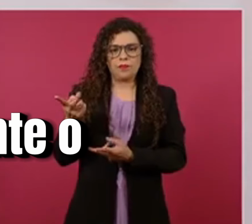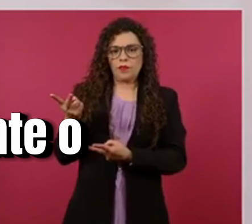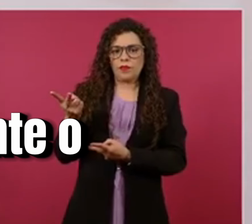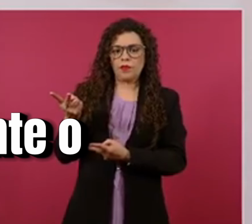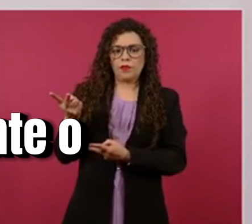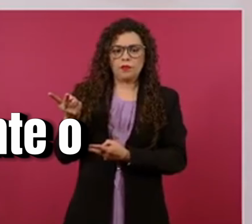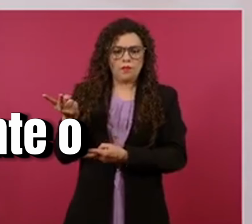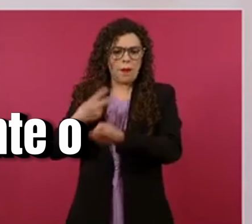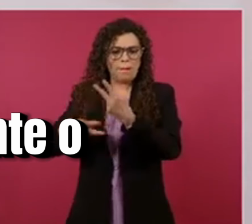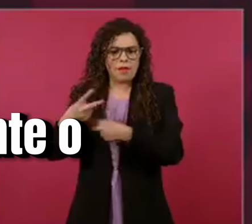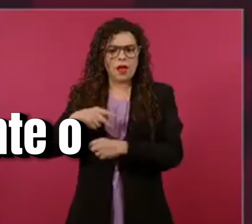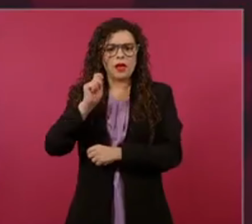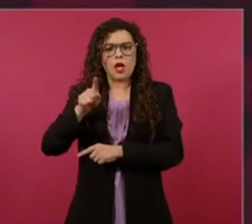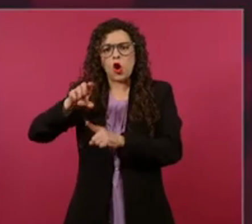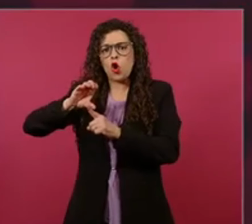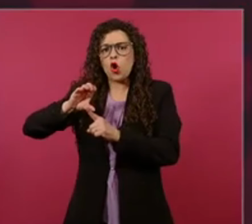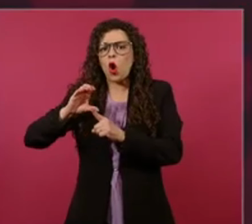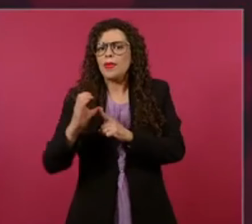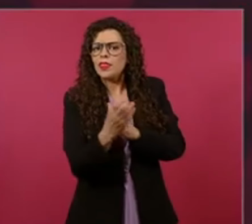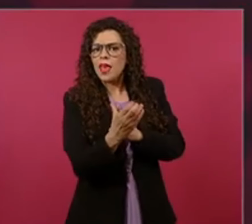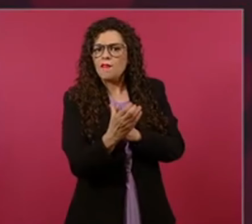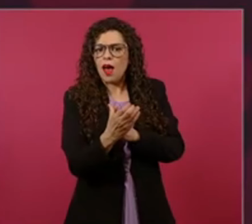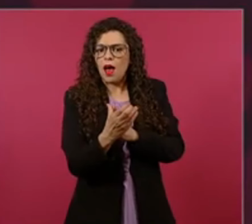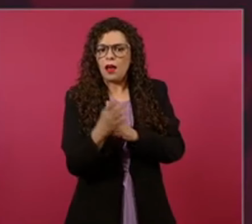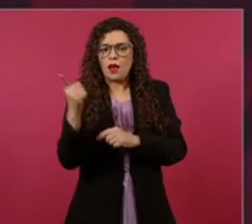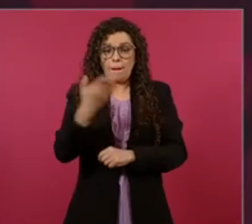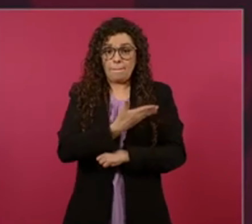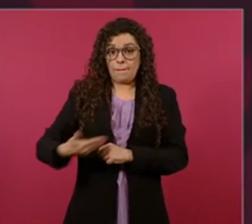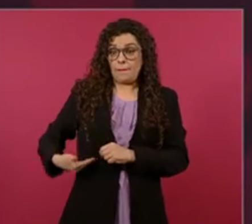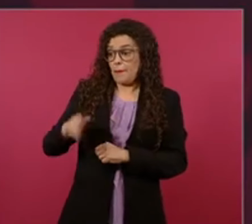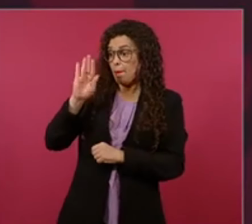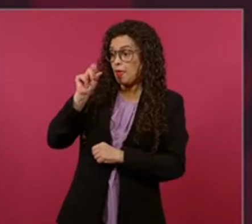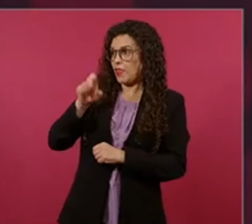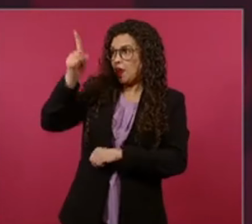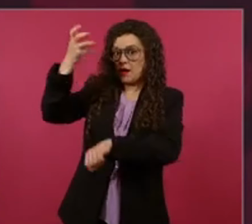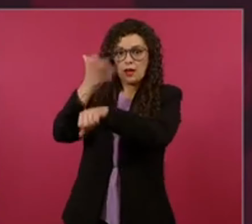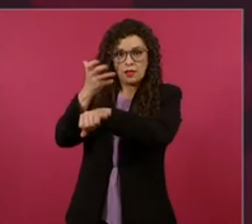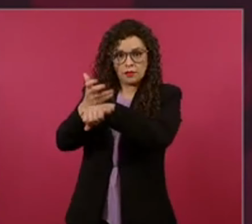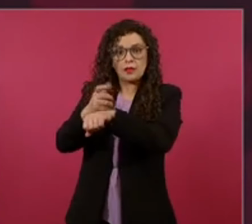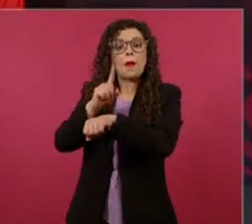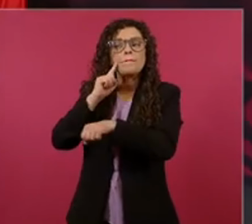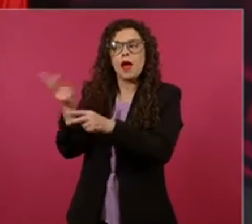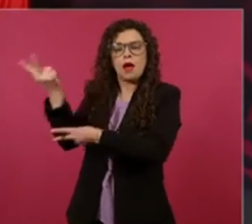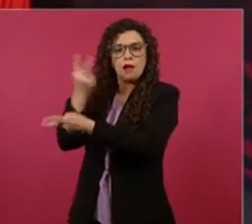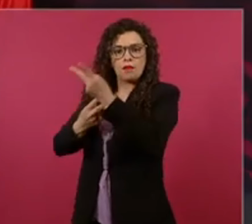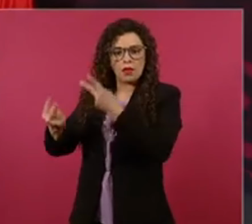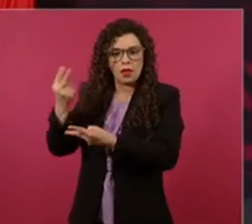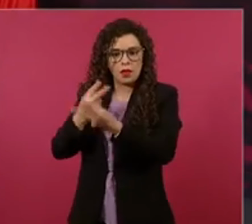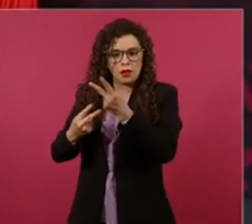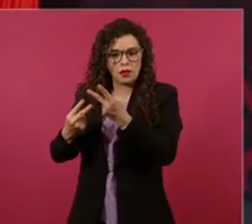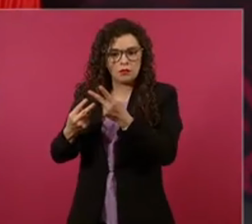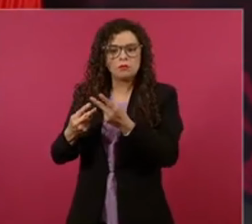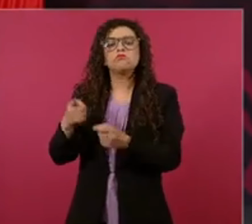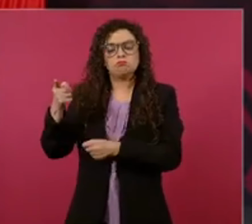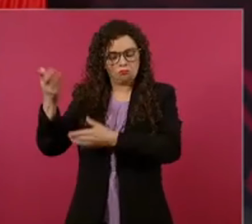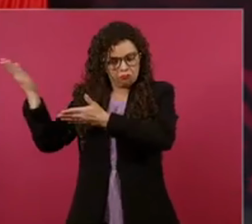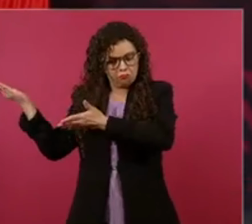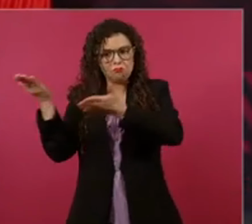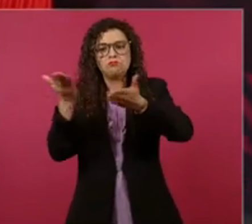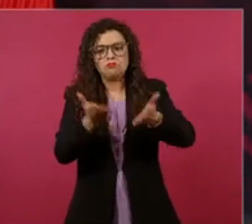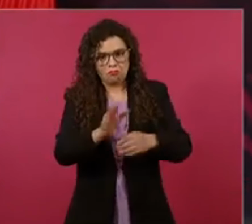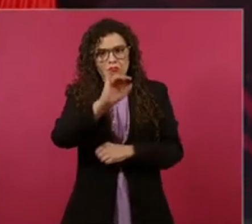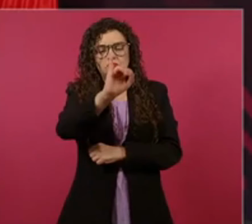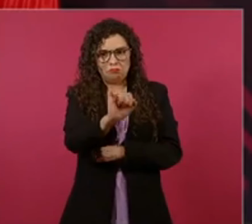una comitiva que van a ver al presidente del presidente Biden. Los voy a recibir mañana ahí en la casa de campaña.